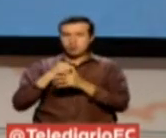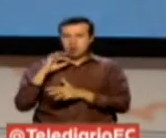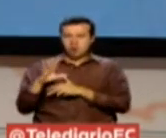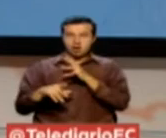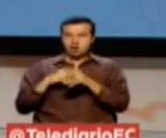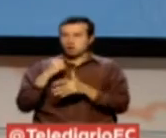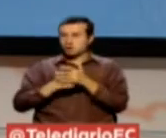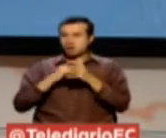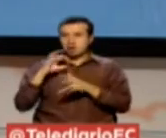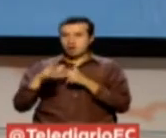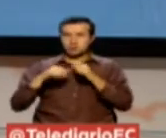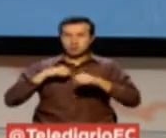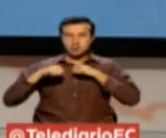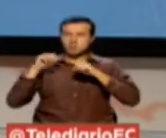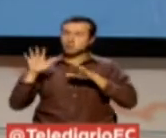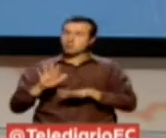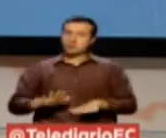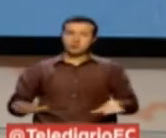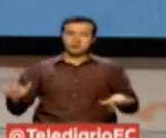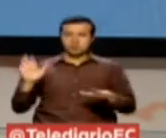donde hay mucho que hacer en este país.